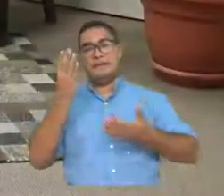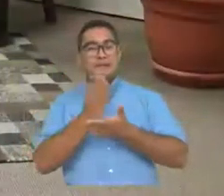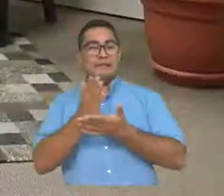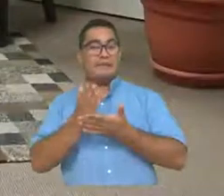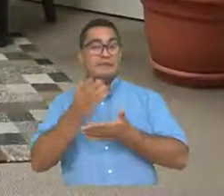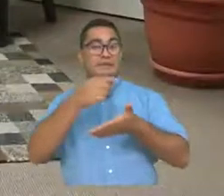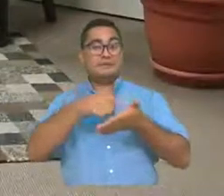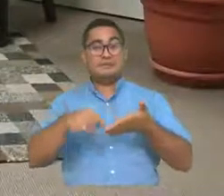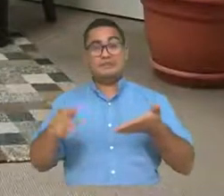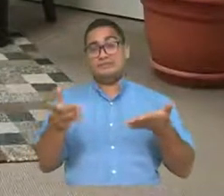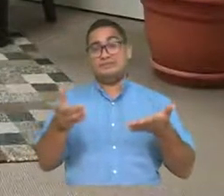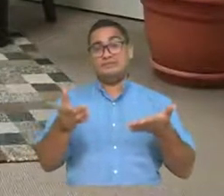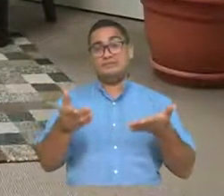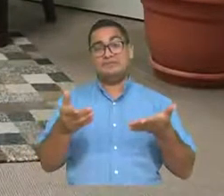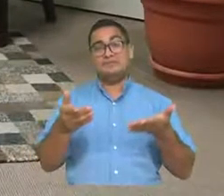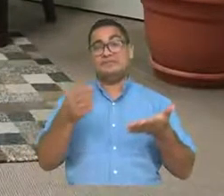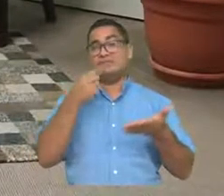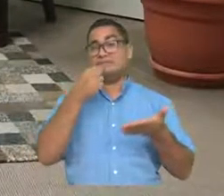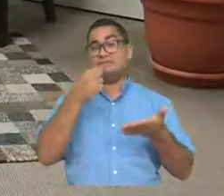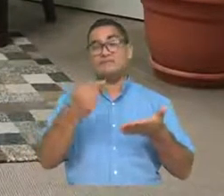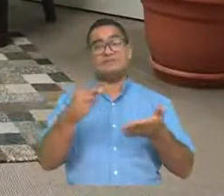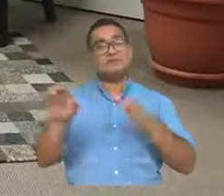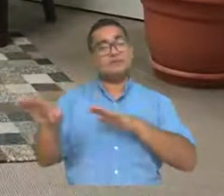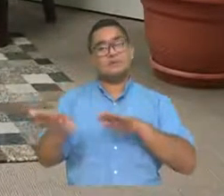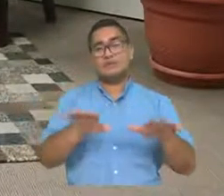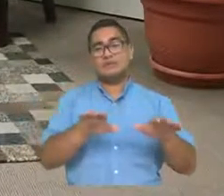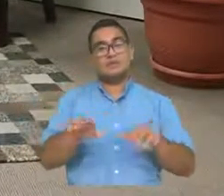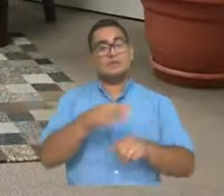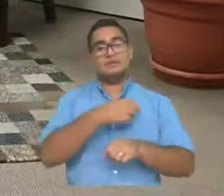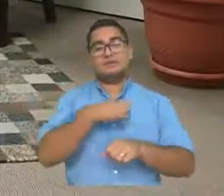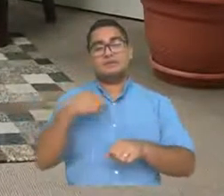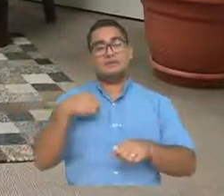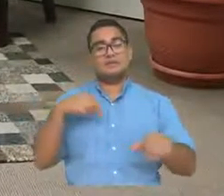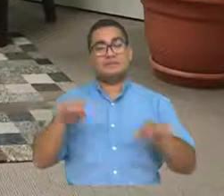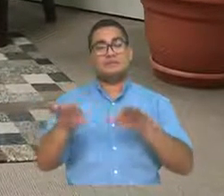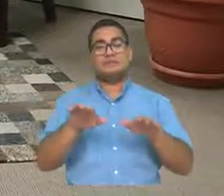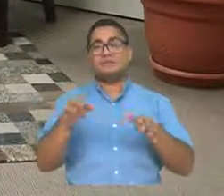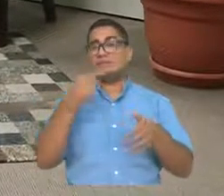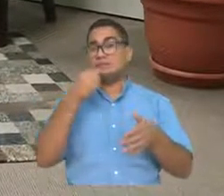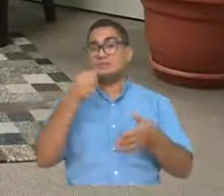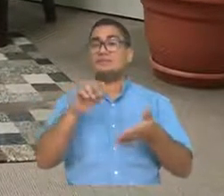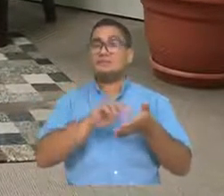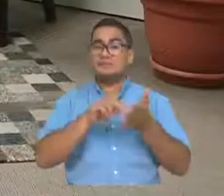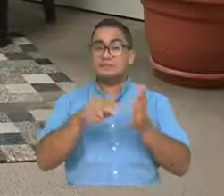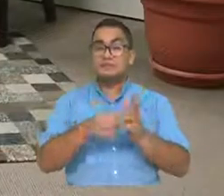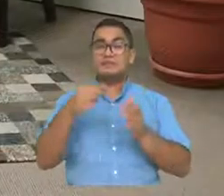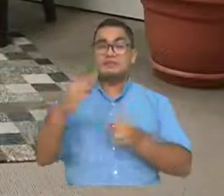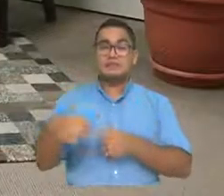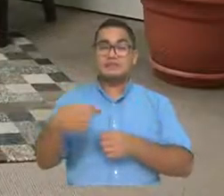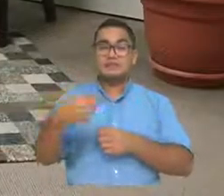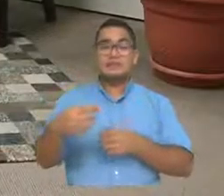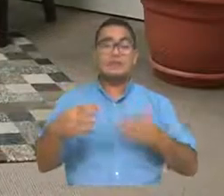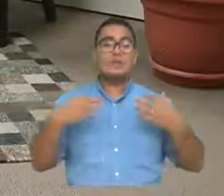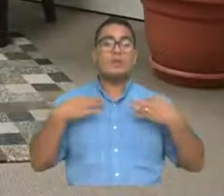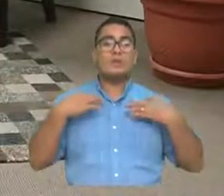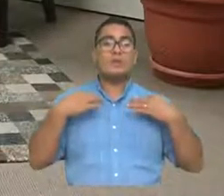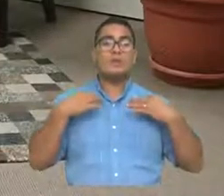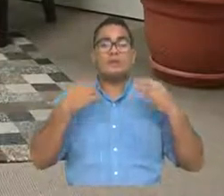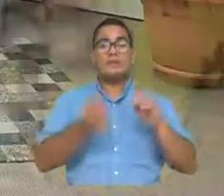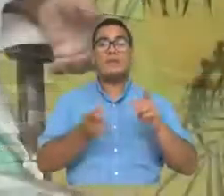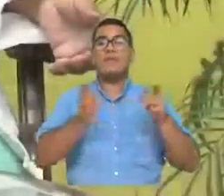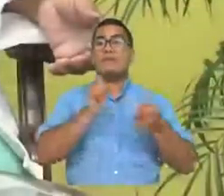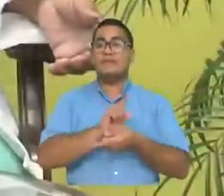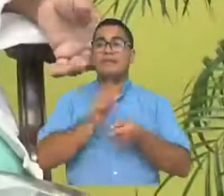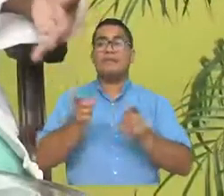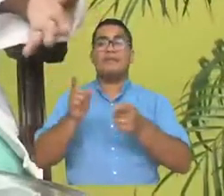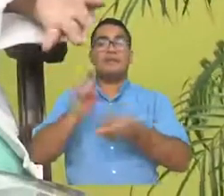puedas transmitir a tu familia. Y ahí uno por lo general el pantalón se lo ponía hasta una semana, pues.